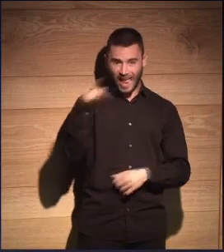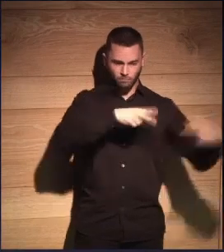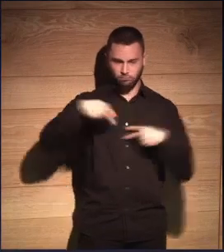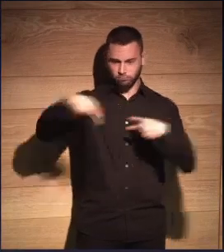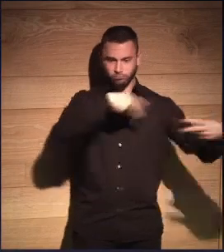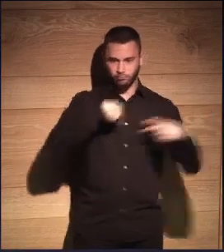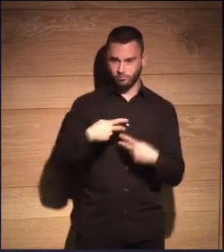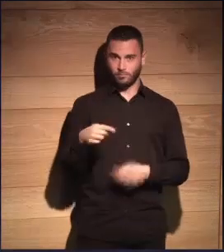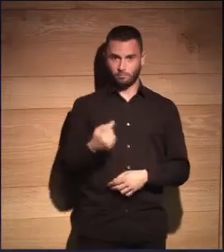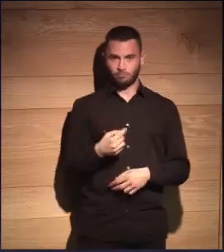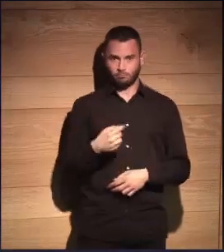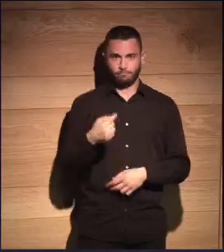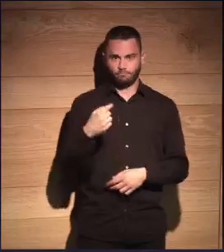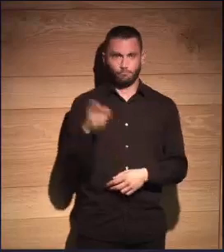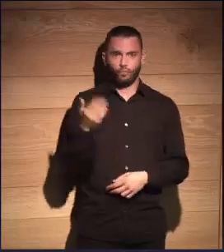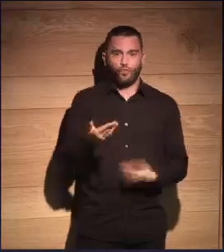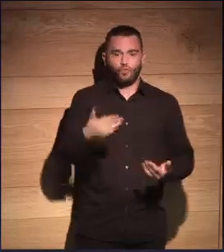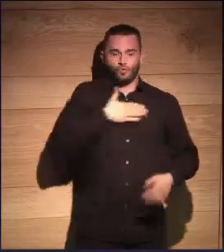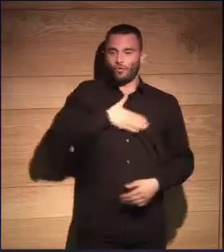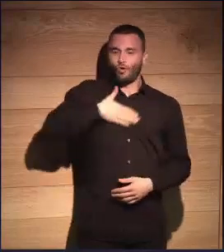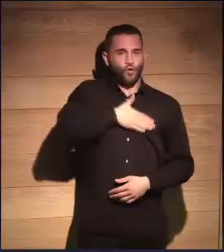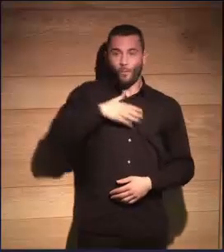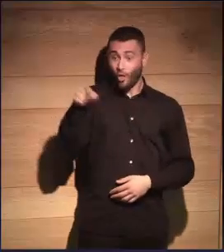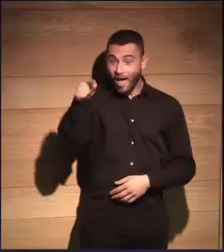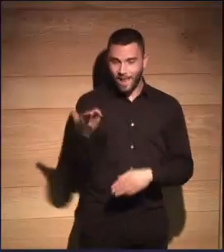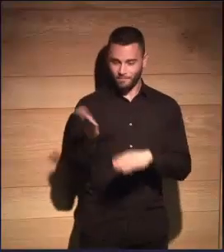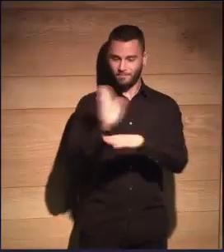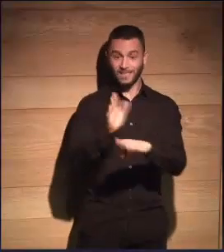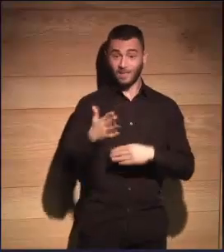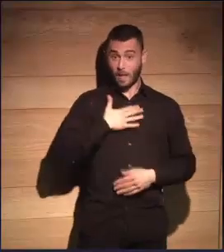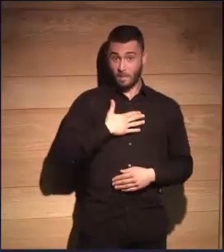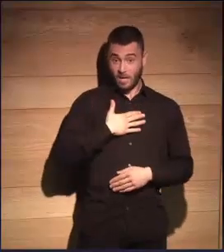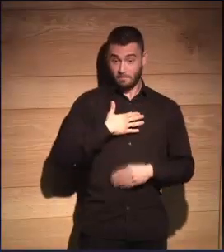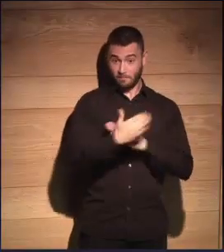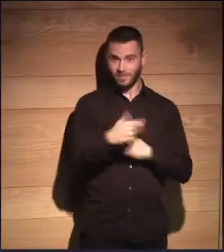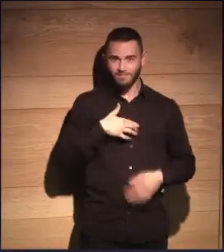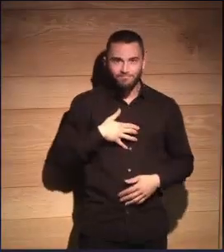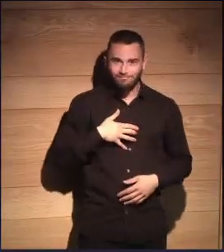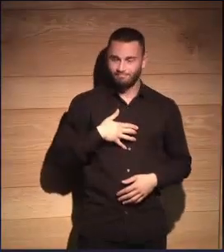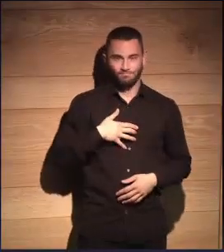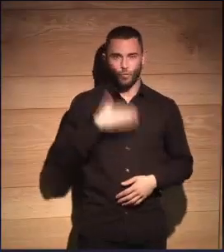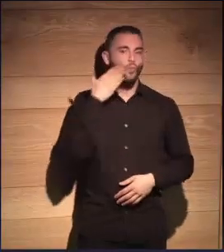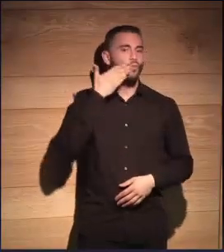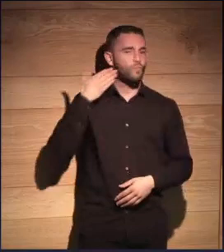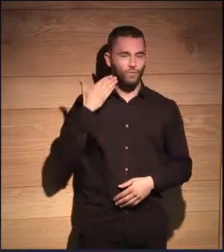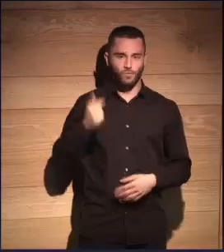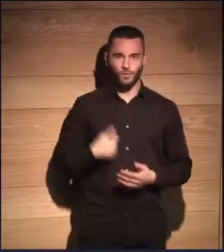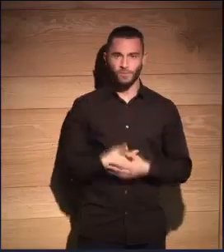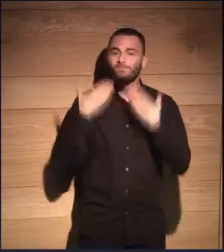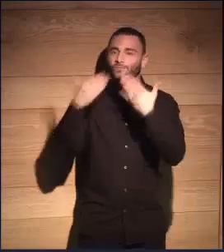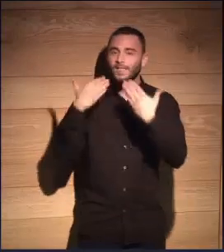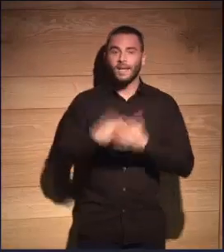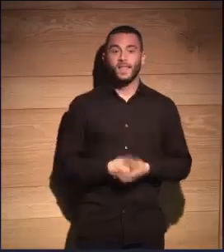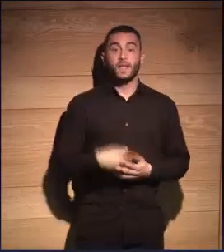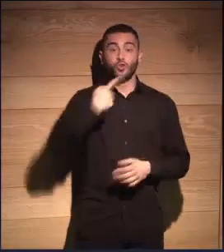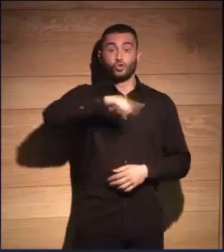estás allí y vamos, un honor que me haya incluso presentado, y muchísimas gracias. Pues una de las cosas que nosotros nos